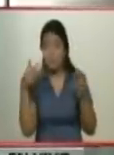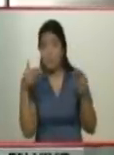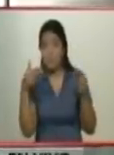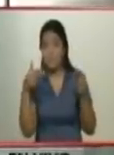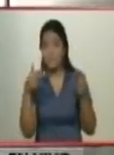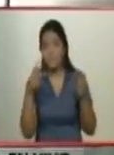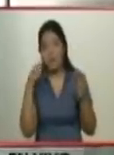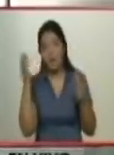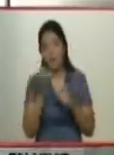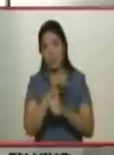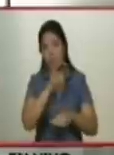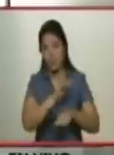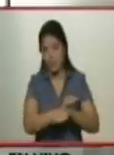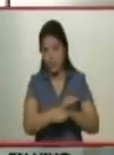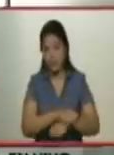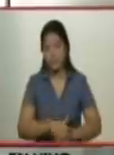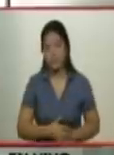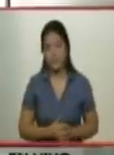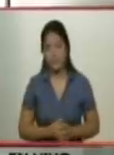su fechoría